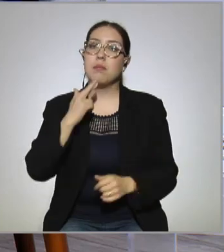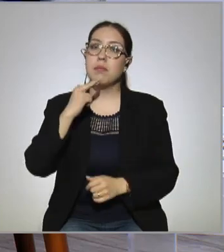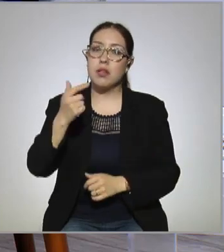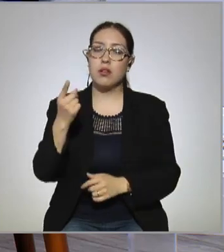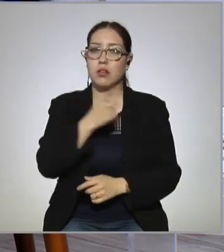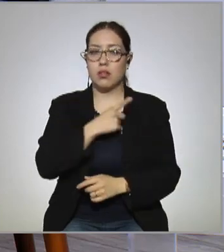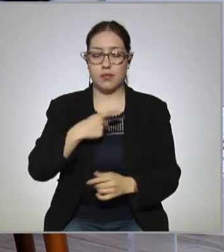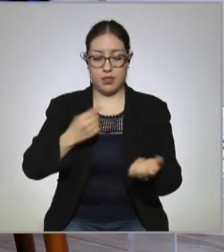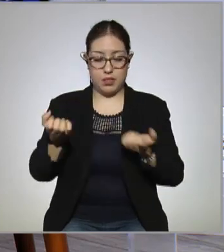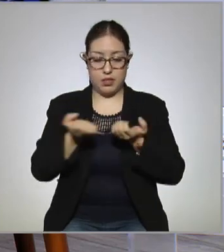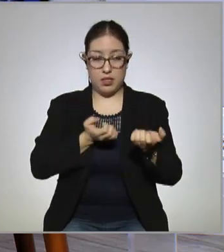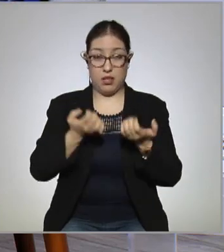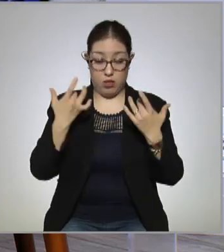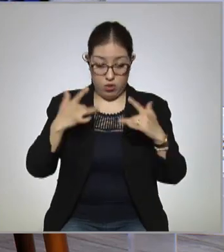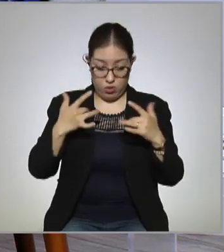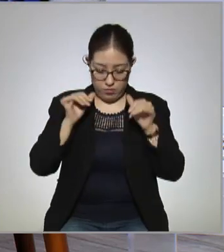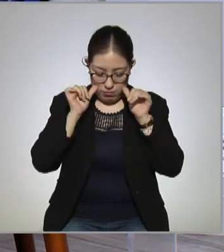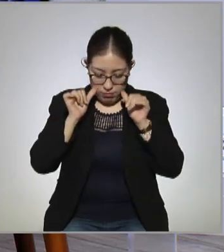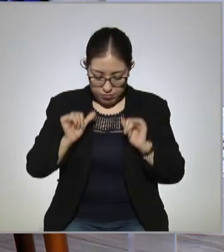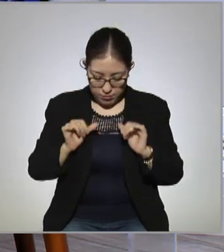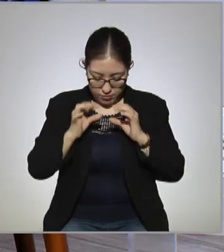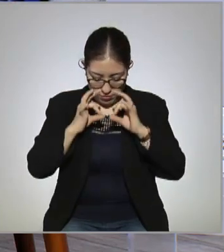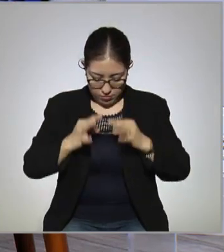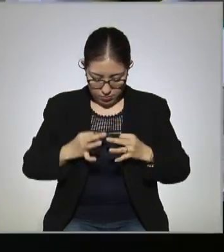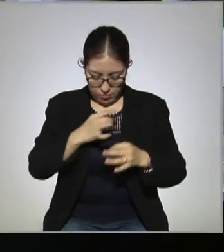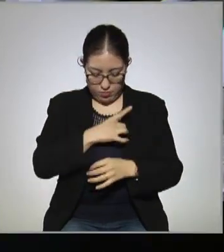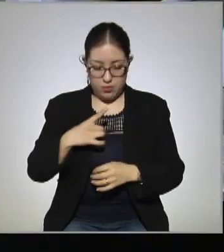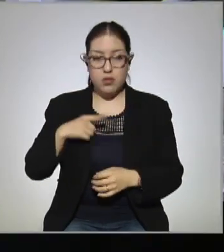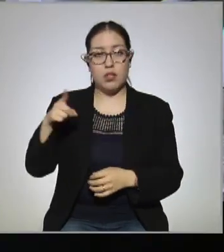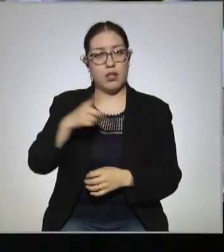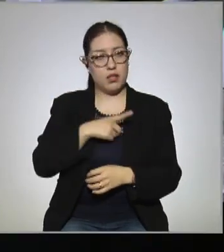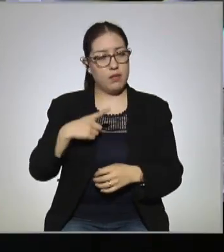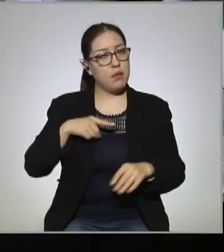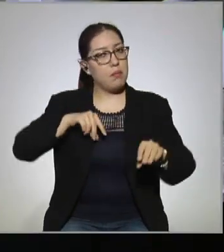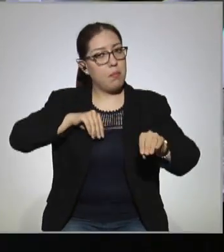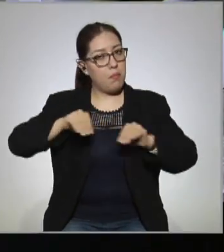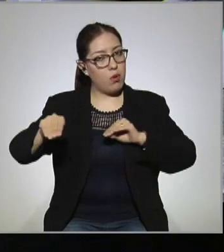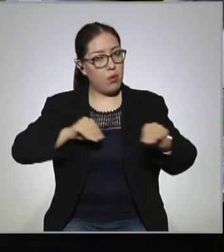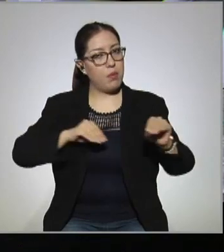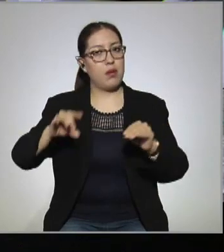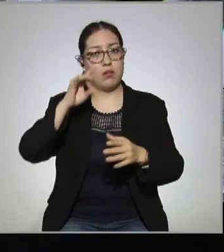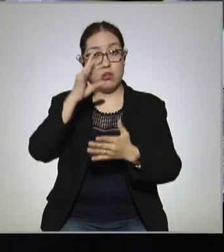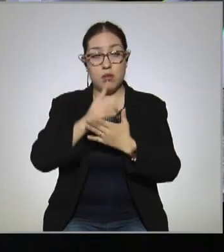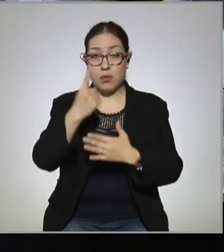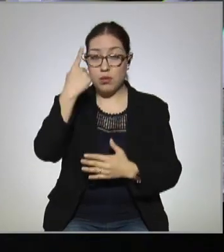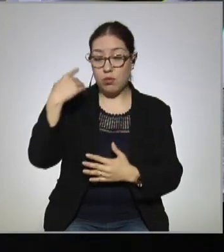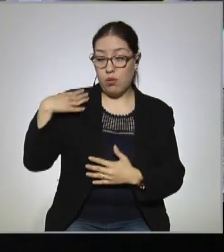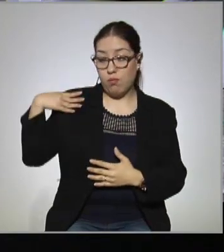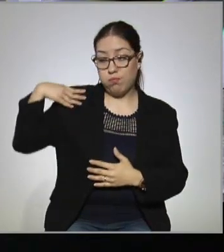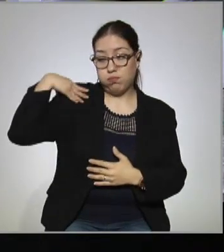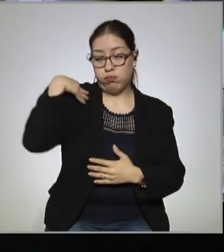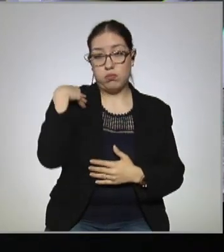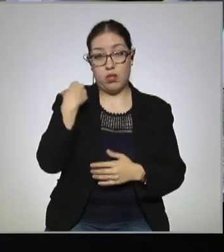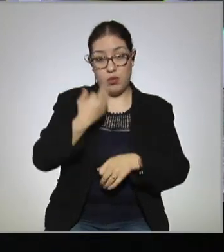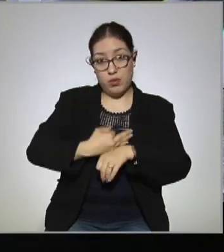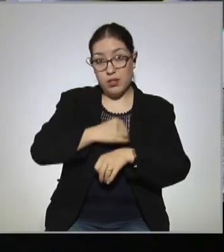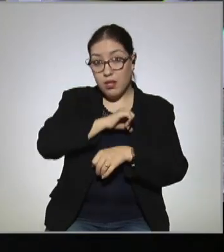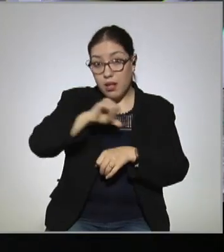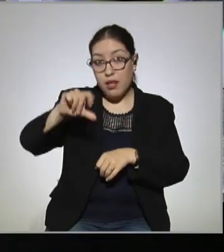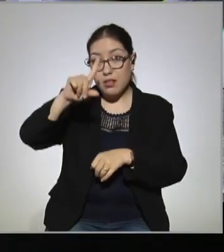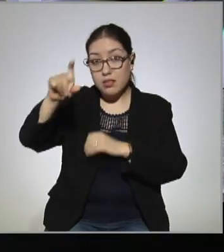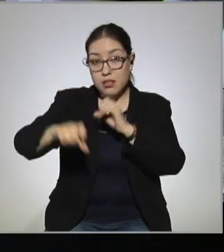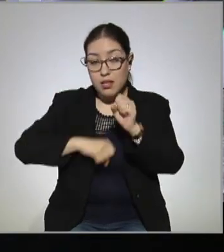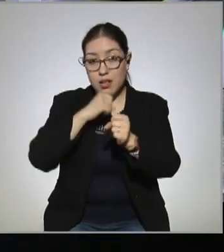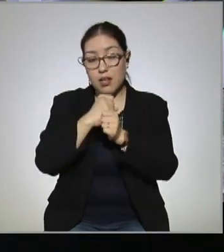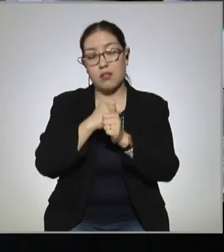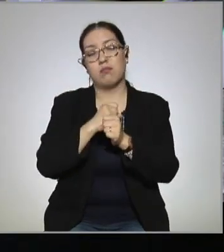a nuestro cuerpo cuando tenemos dolor. Hay que mantener movilidad. Tenemos solo un mango rotador para de aquí a los 100 años. Aún nuestras